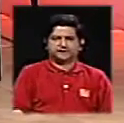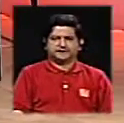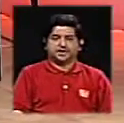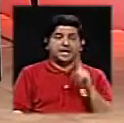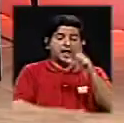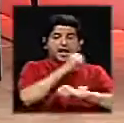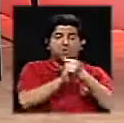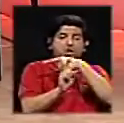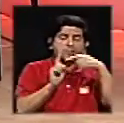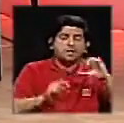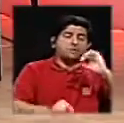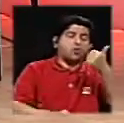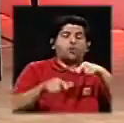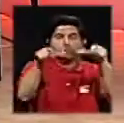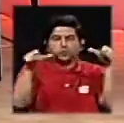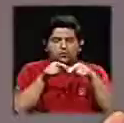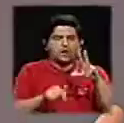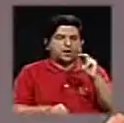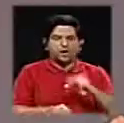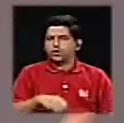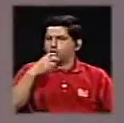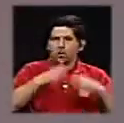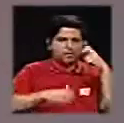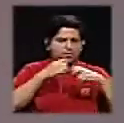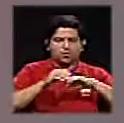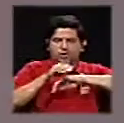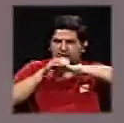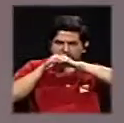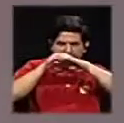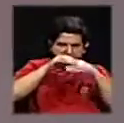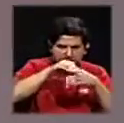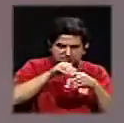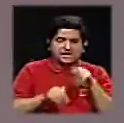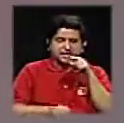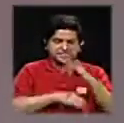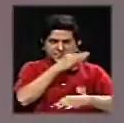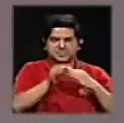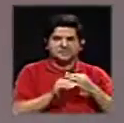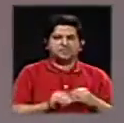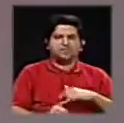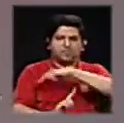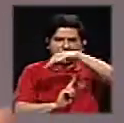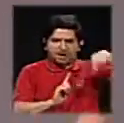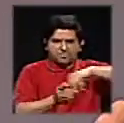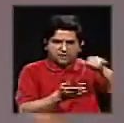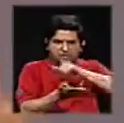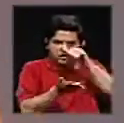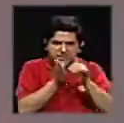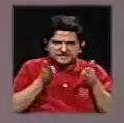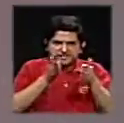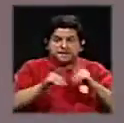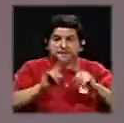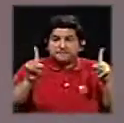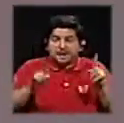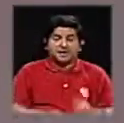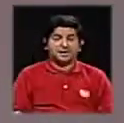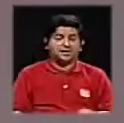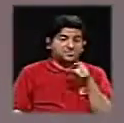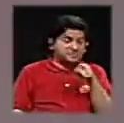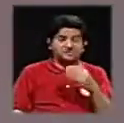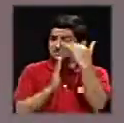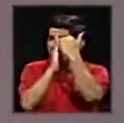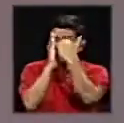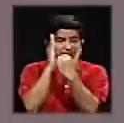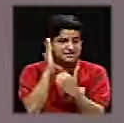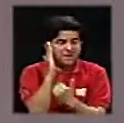dentro de 1 año y medio veo otra en otro lugar para no colapsar circunvalación. Uh-huh. Pero tenemos que entrar en ese ejercicio. Pero ¿qué pasa? Si no tenemos esa